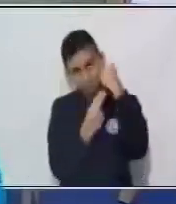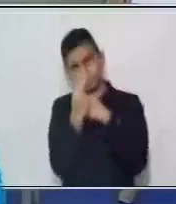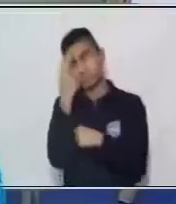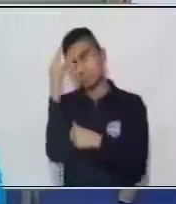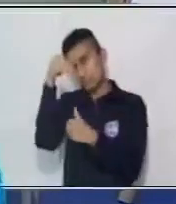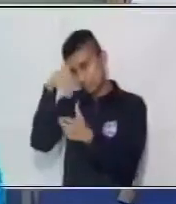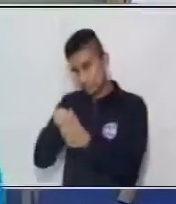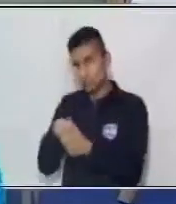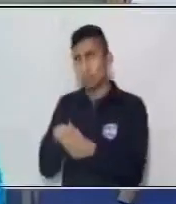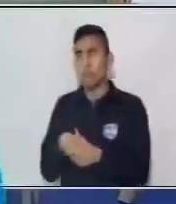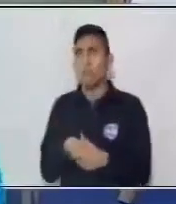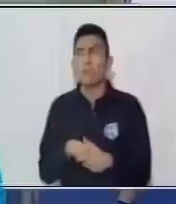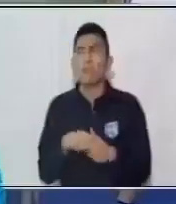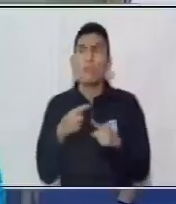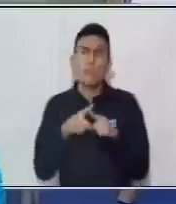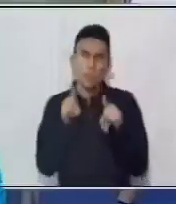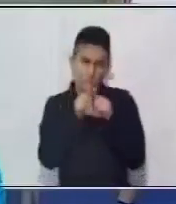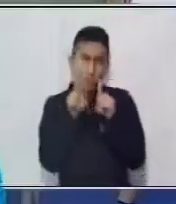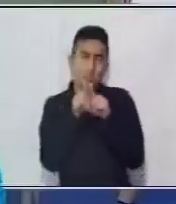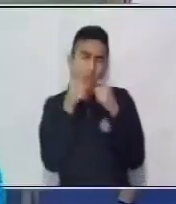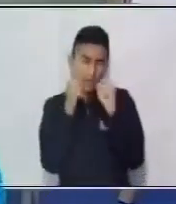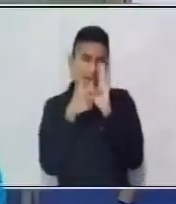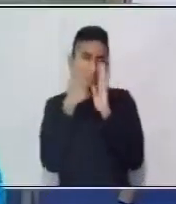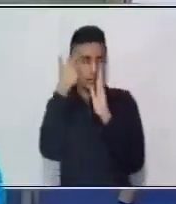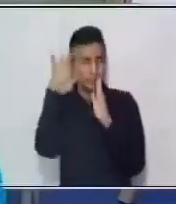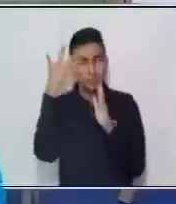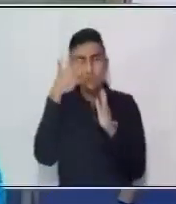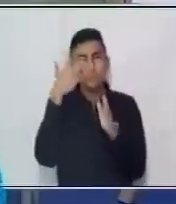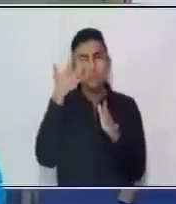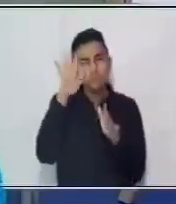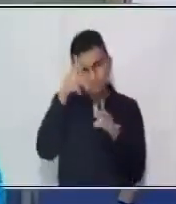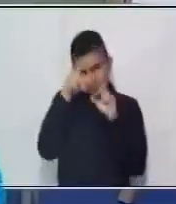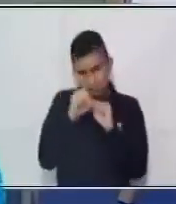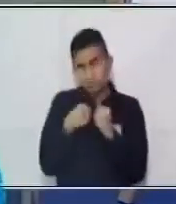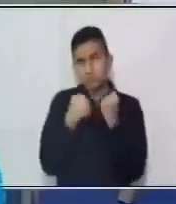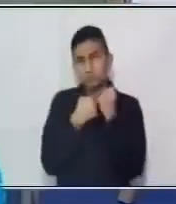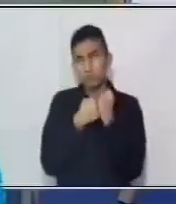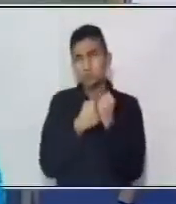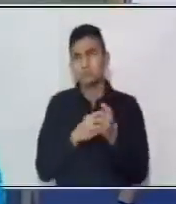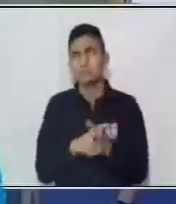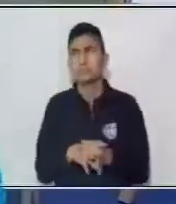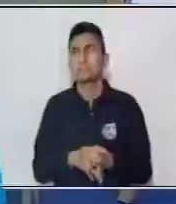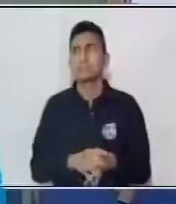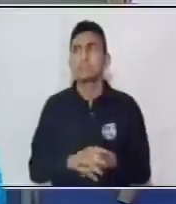que estamos trabajando. Pero igual vamos a hacer la tablita para que ustedes confirmen.